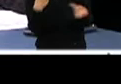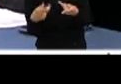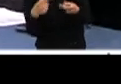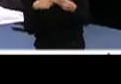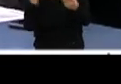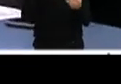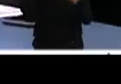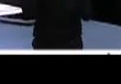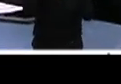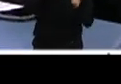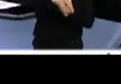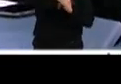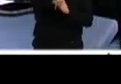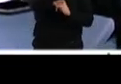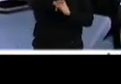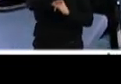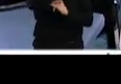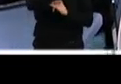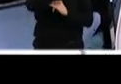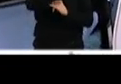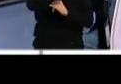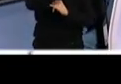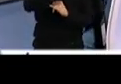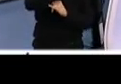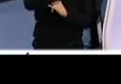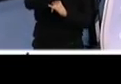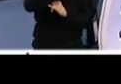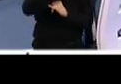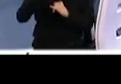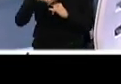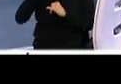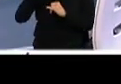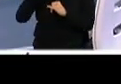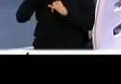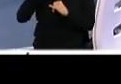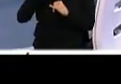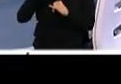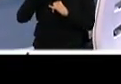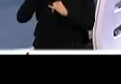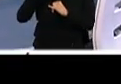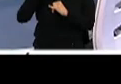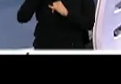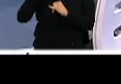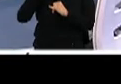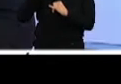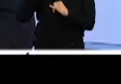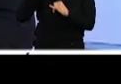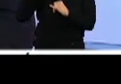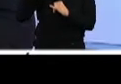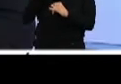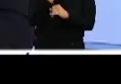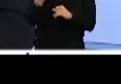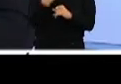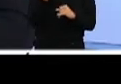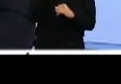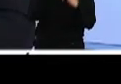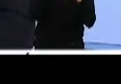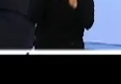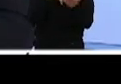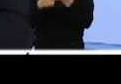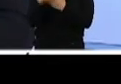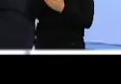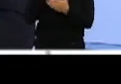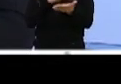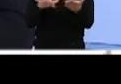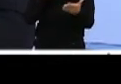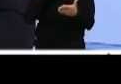planificados, ideados por Paloma Sáiz Tejero y Paco Ignacio Taibo II. Ellos iniciaron estos proyectos para leer